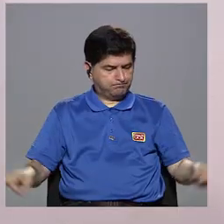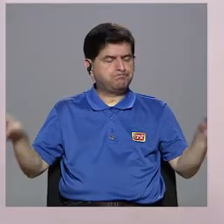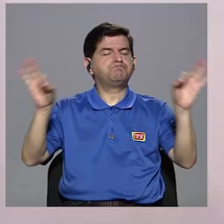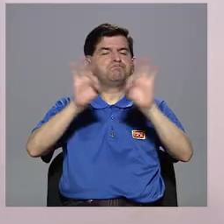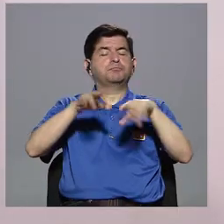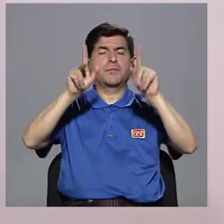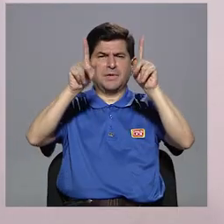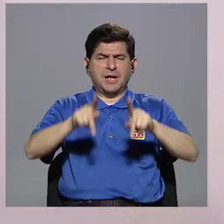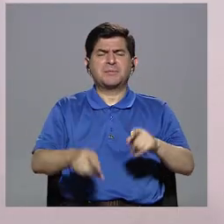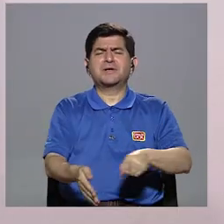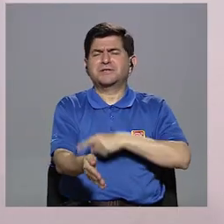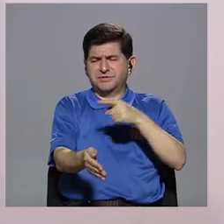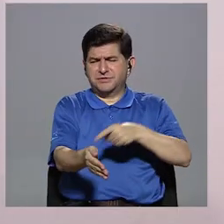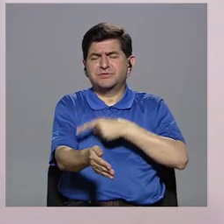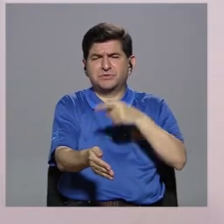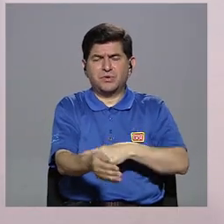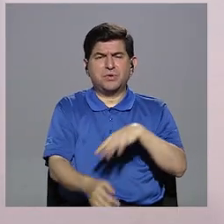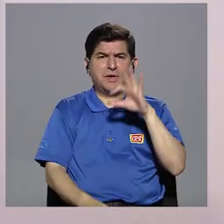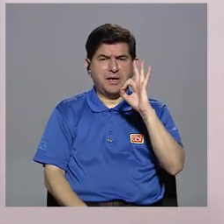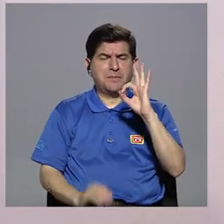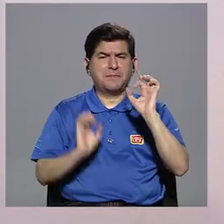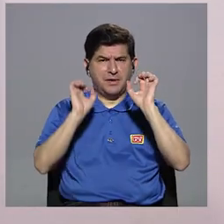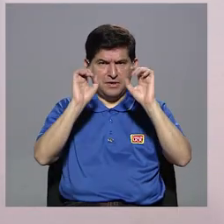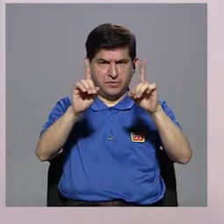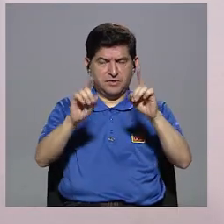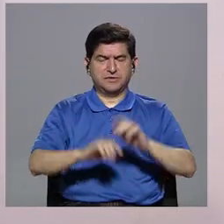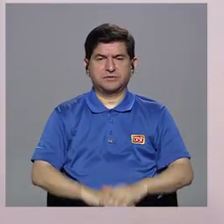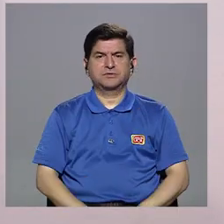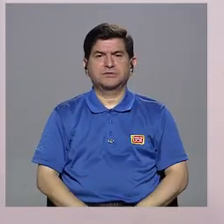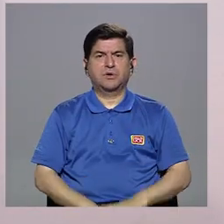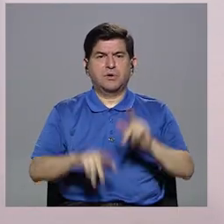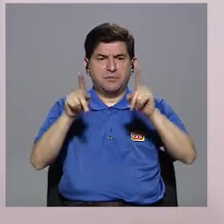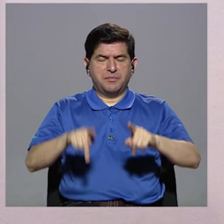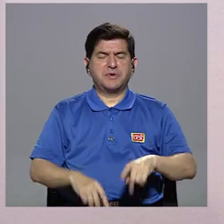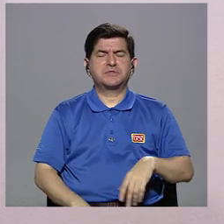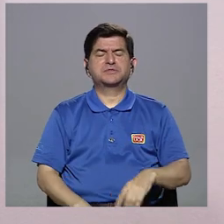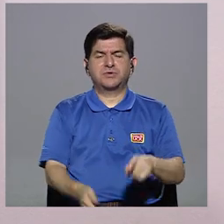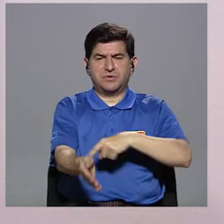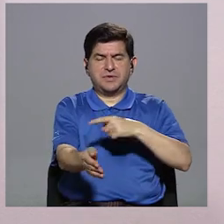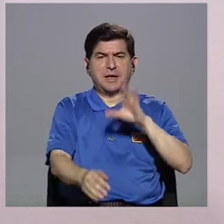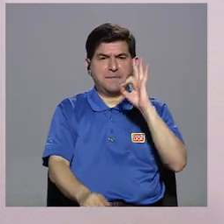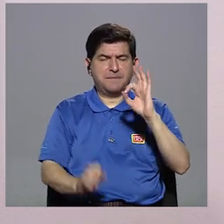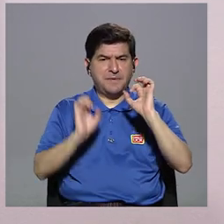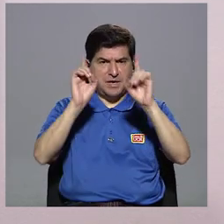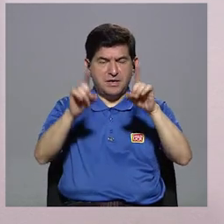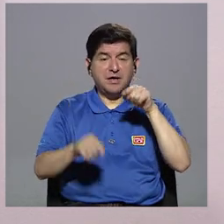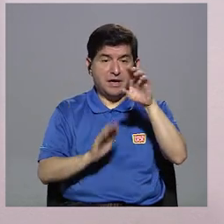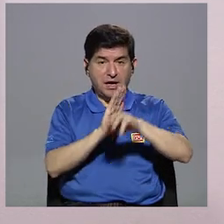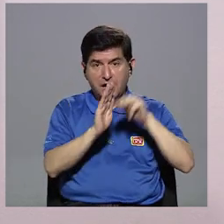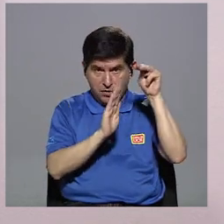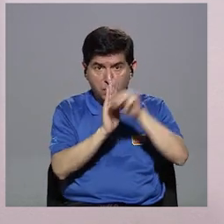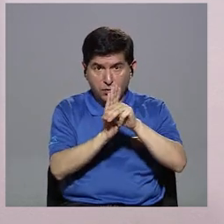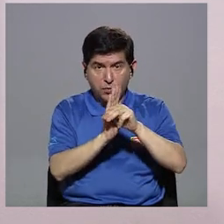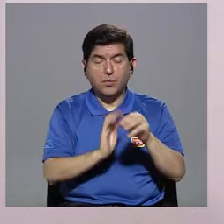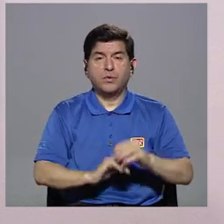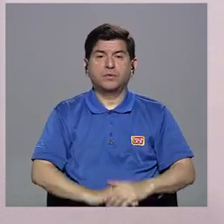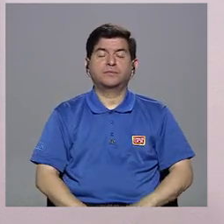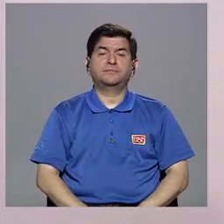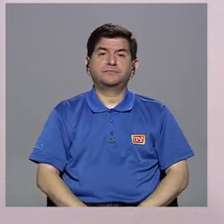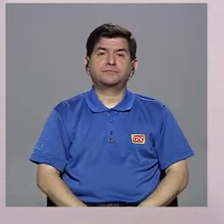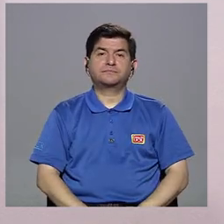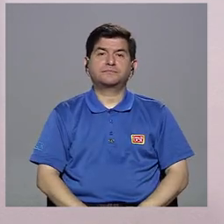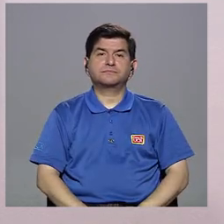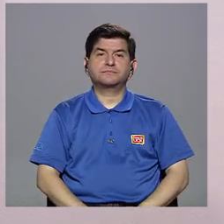importantísimo eso el paciente diabético bien educado el paciente diabético bien educado con base en este currículo